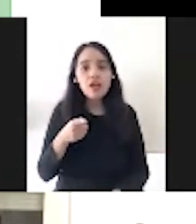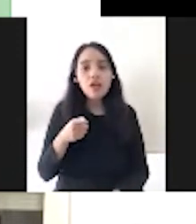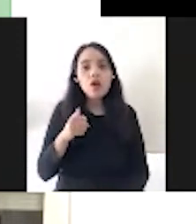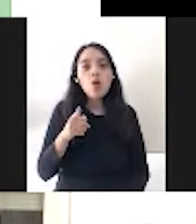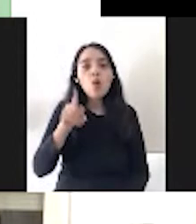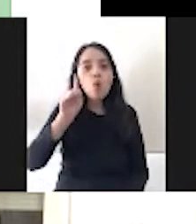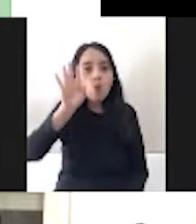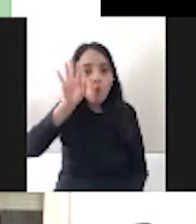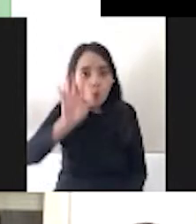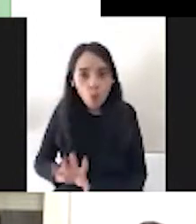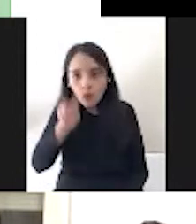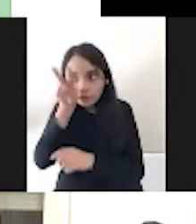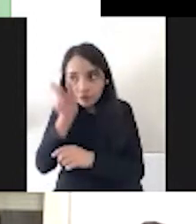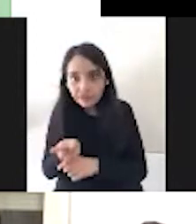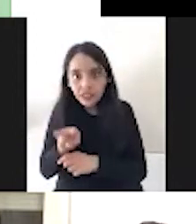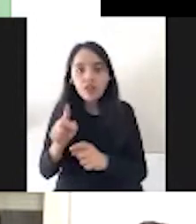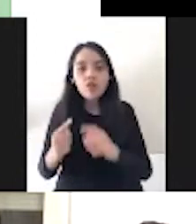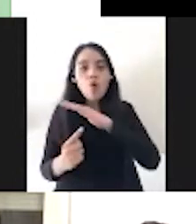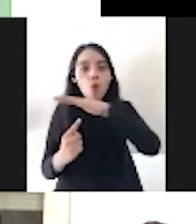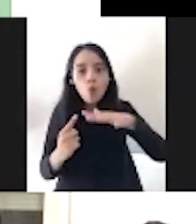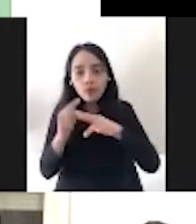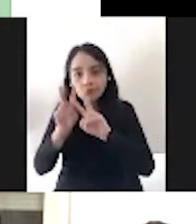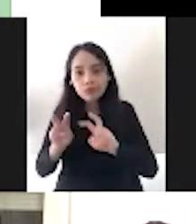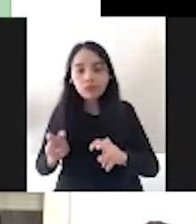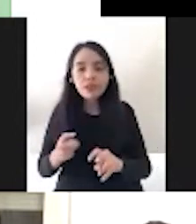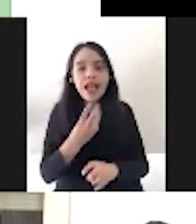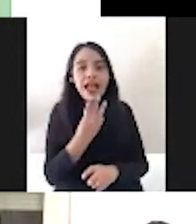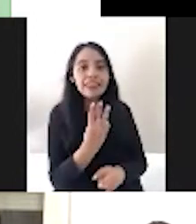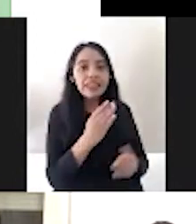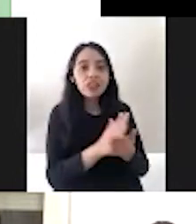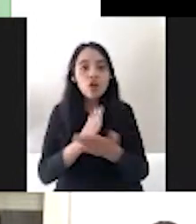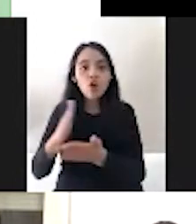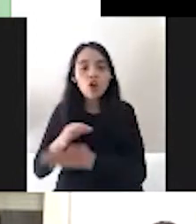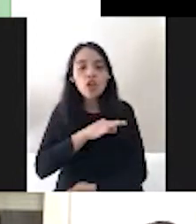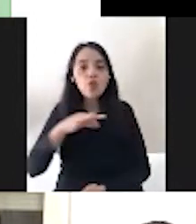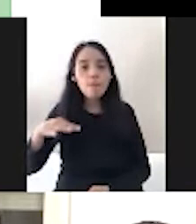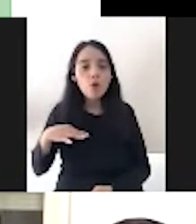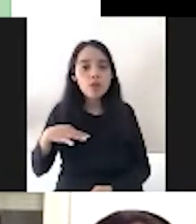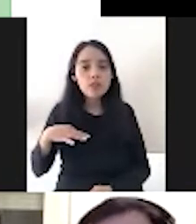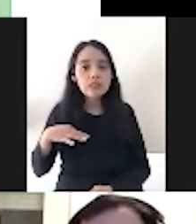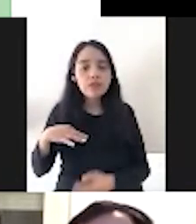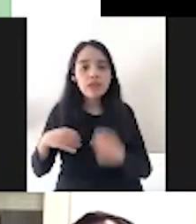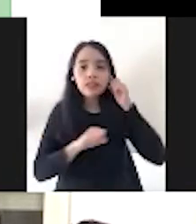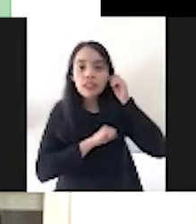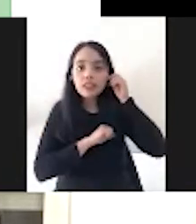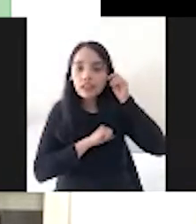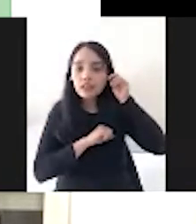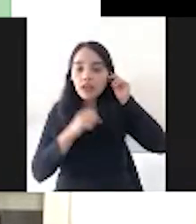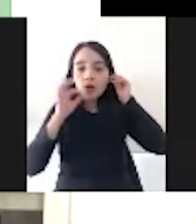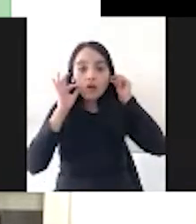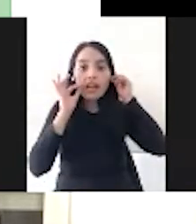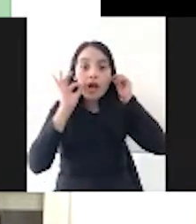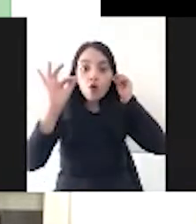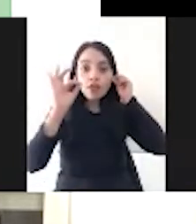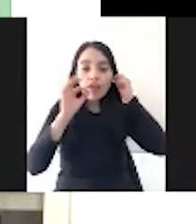un estudio de caso que se hizo en 3 escuelas municipales del sector oriente de Santiago, 2 de la Municipalidad de Las Condes y una en la